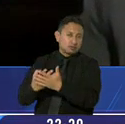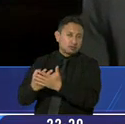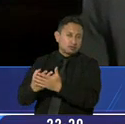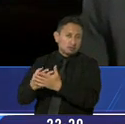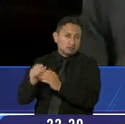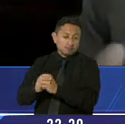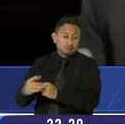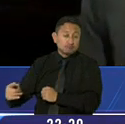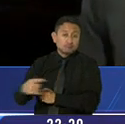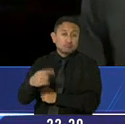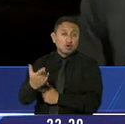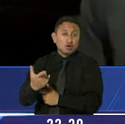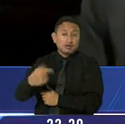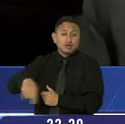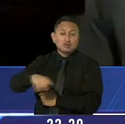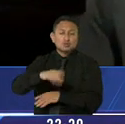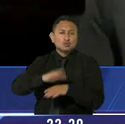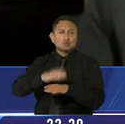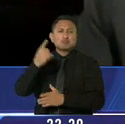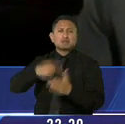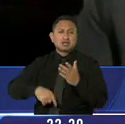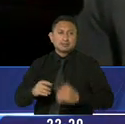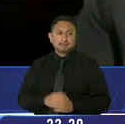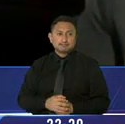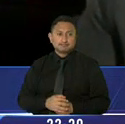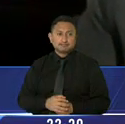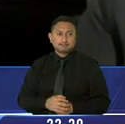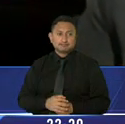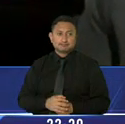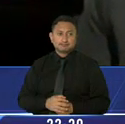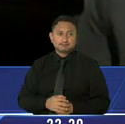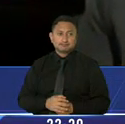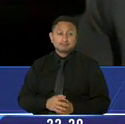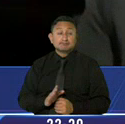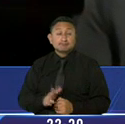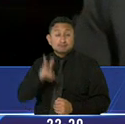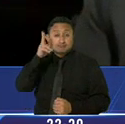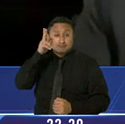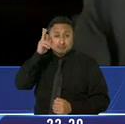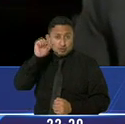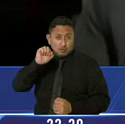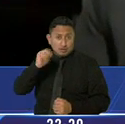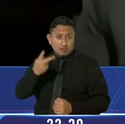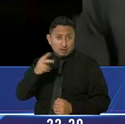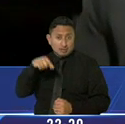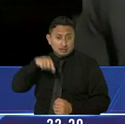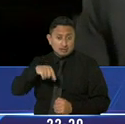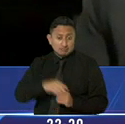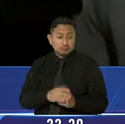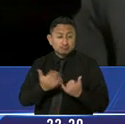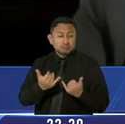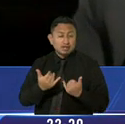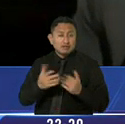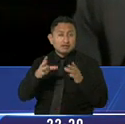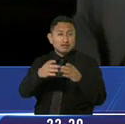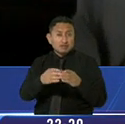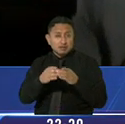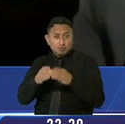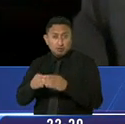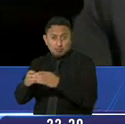de delitos que han venido cometiendo. Y yo creo que también se debería hacer una reclasificación en base a